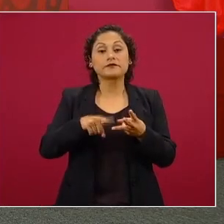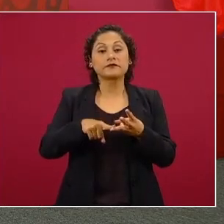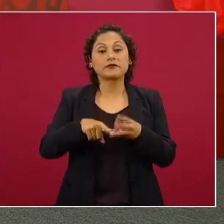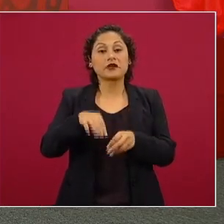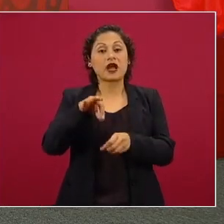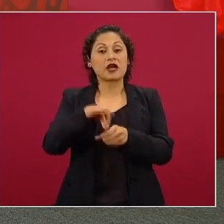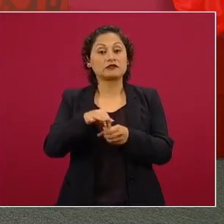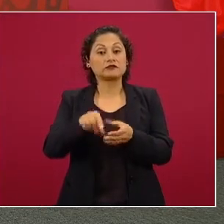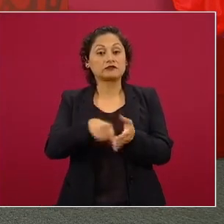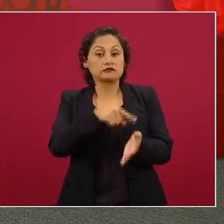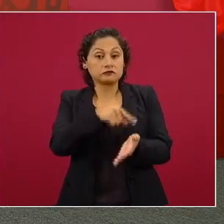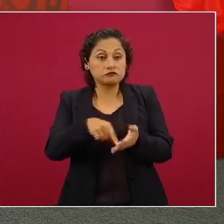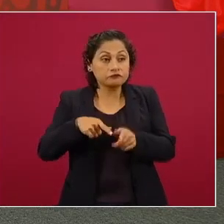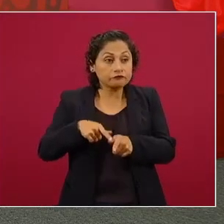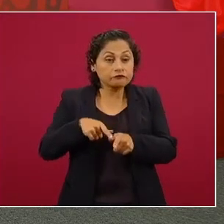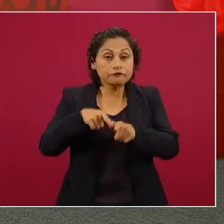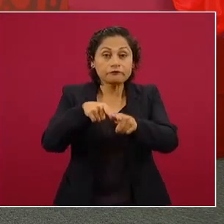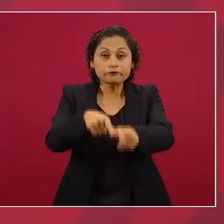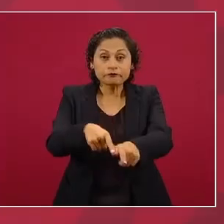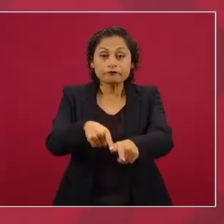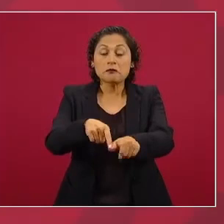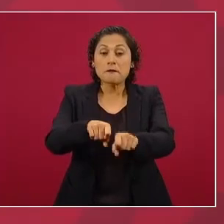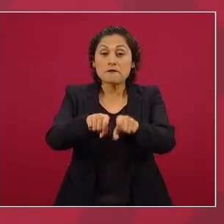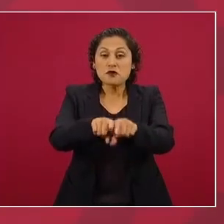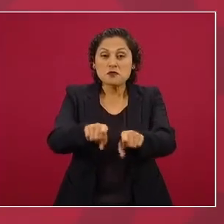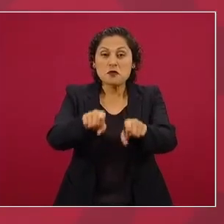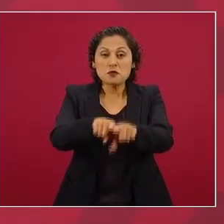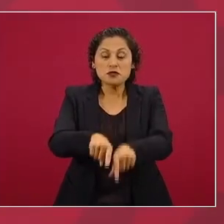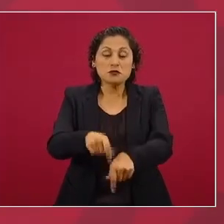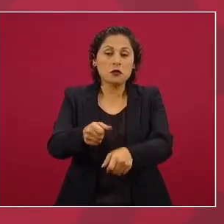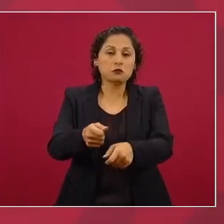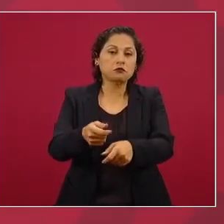antirreeleccionistas y reeleccionistas